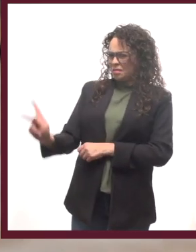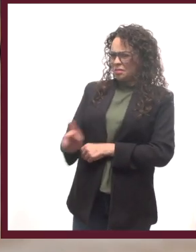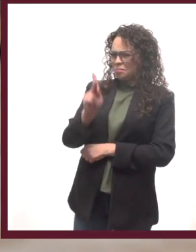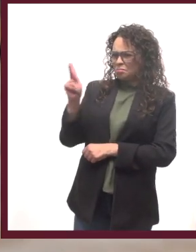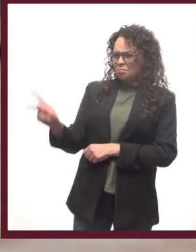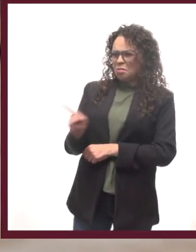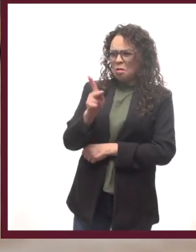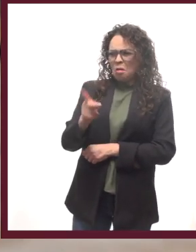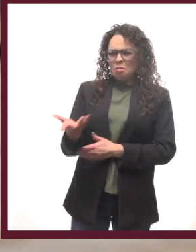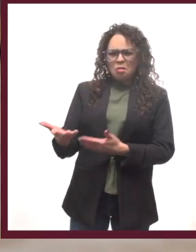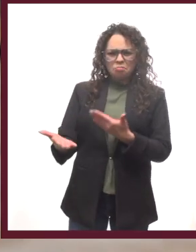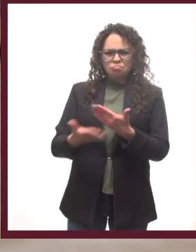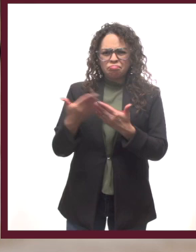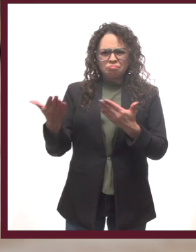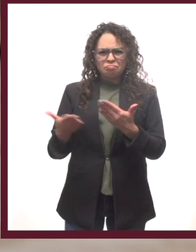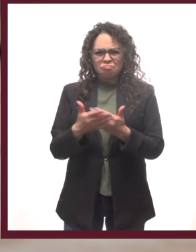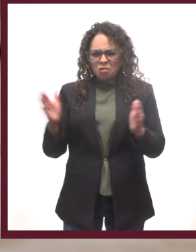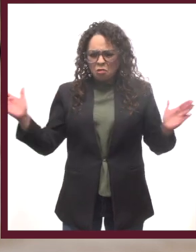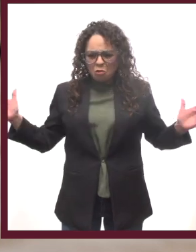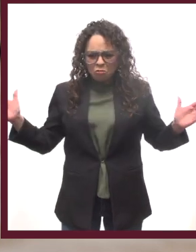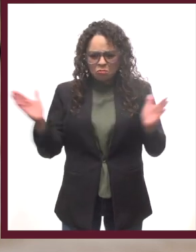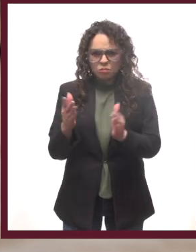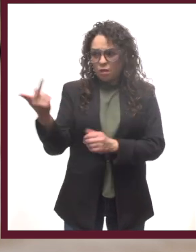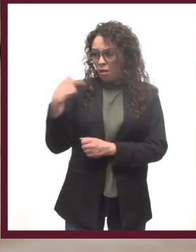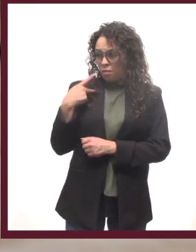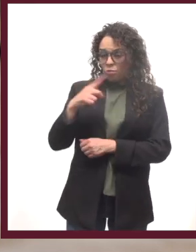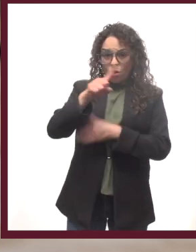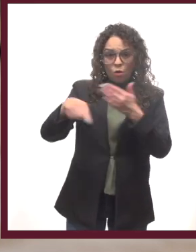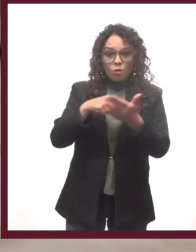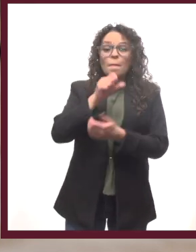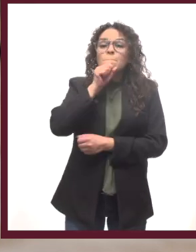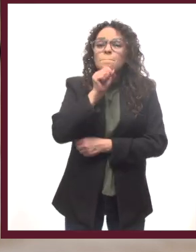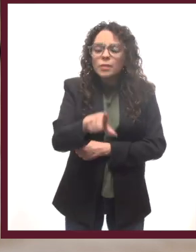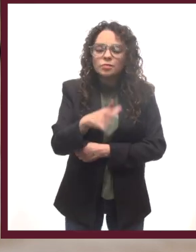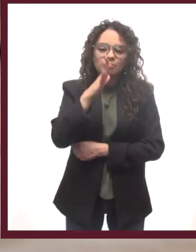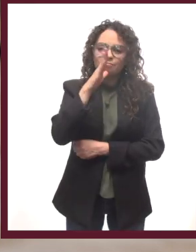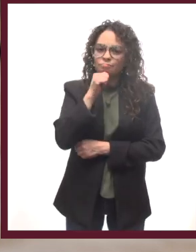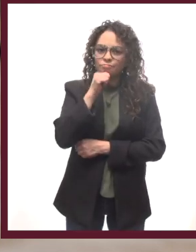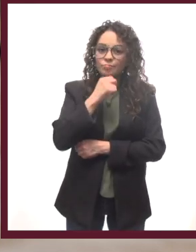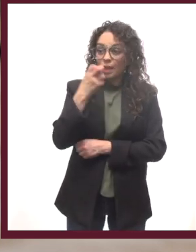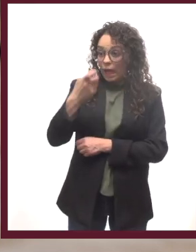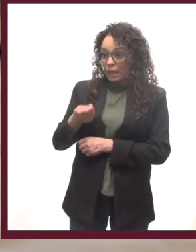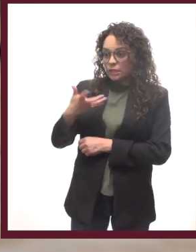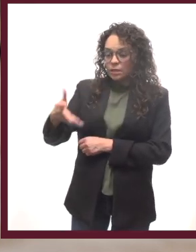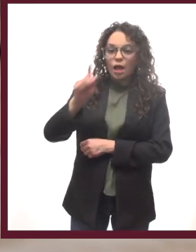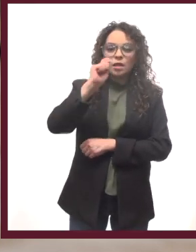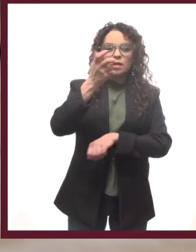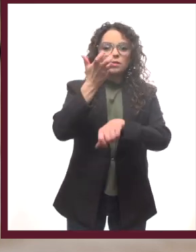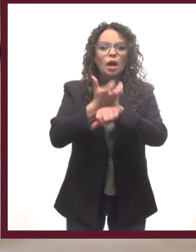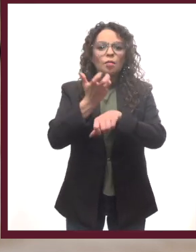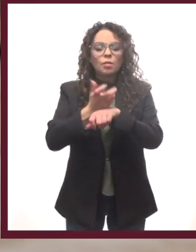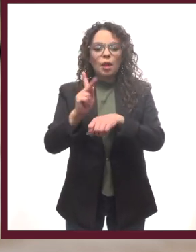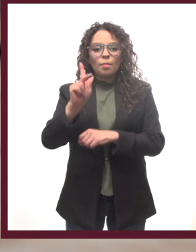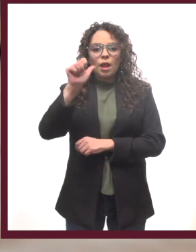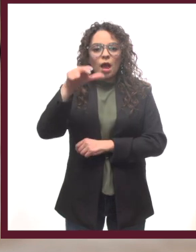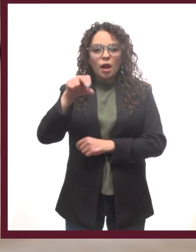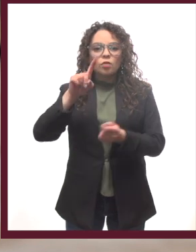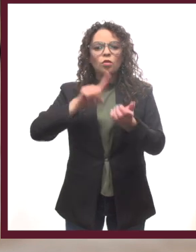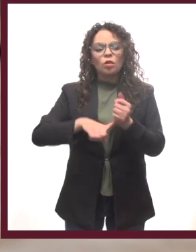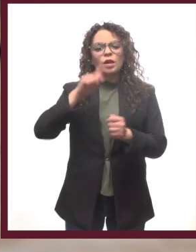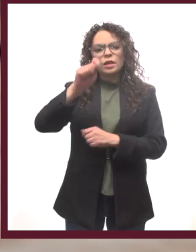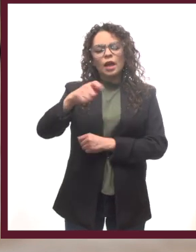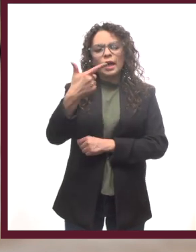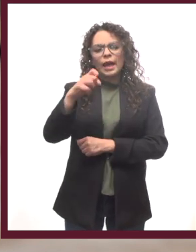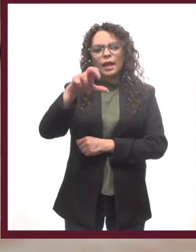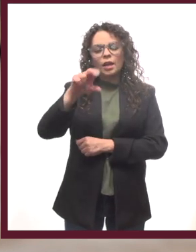Este pueblo no es lo suficientemente grande para los dos. Es el plano conocido como plano americano, popularizado